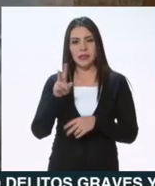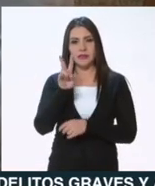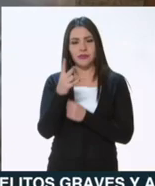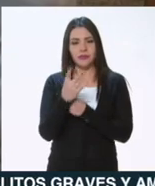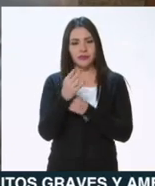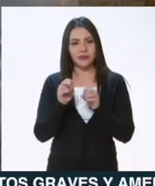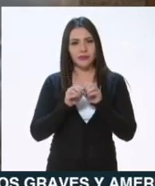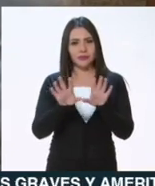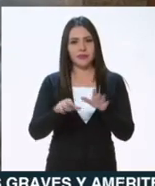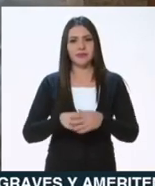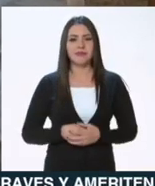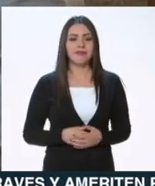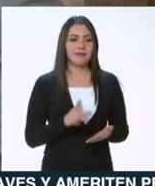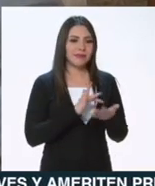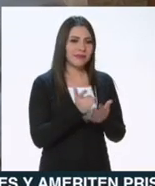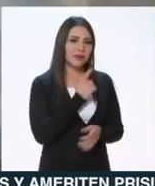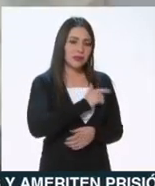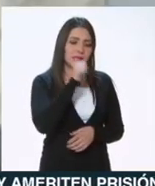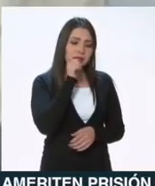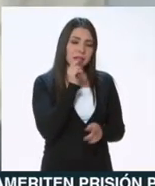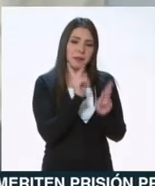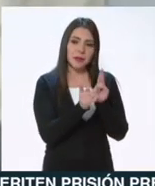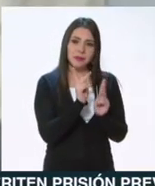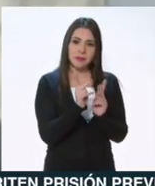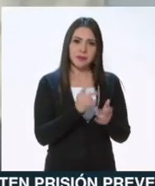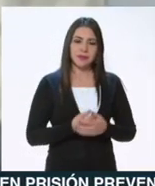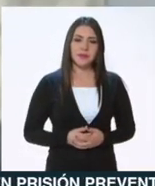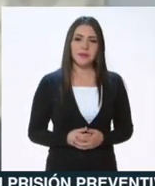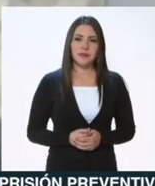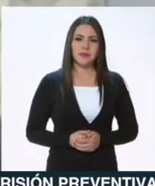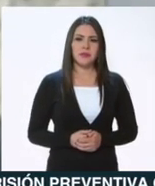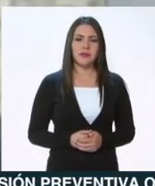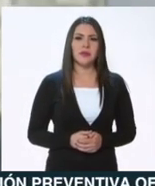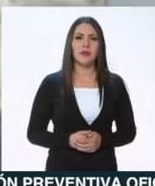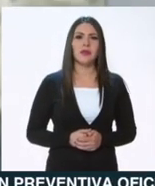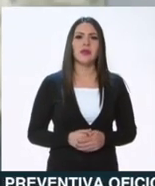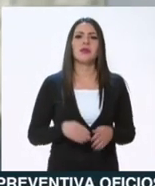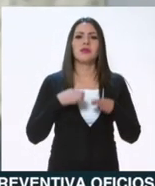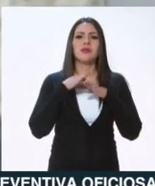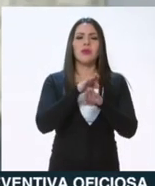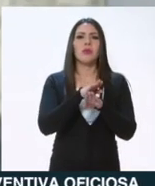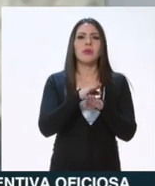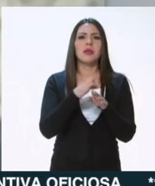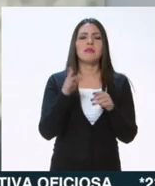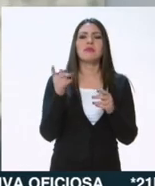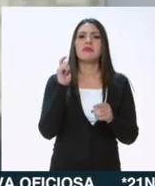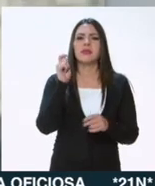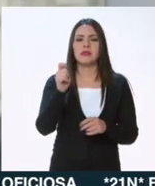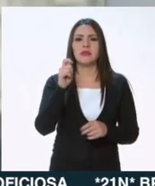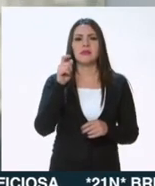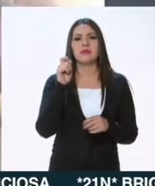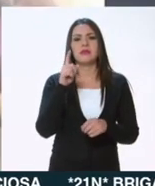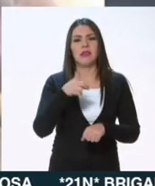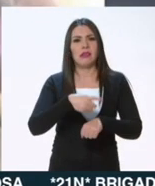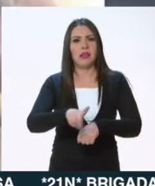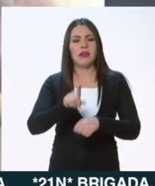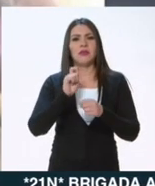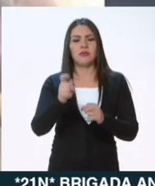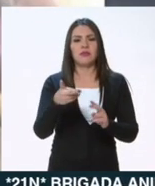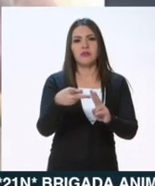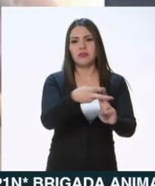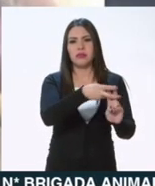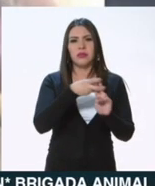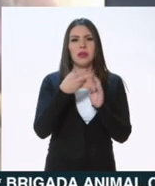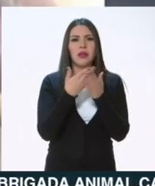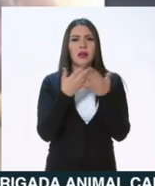gracias, Isabel. Un gusto siempre charlar con usted. En materia de delito del secuestro, Isabel, de acuerdo a las cifras del reporte que lanzó